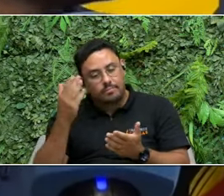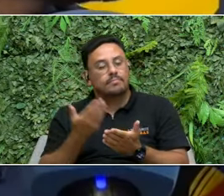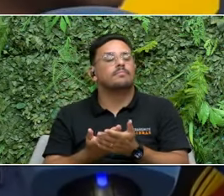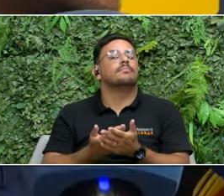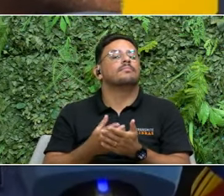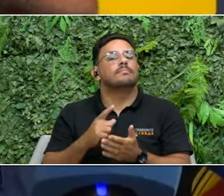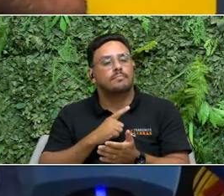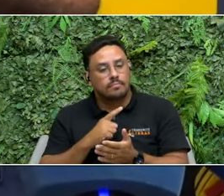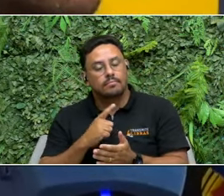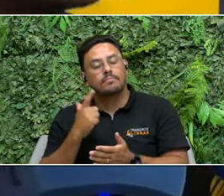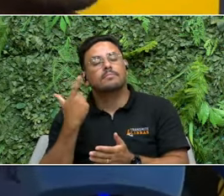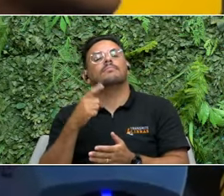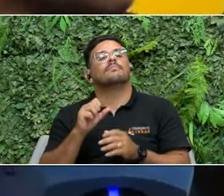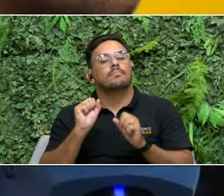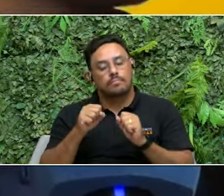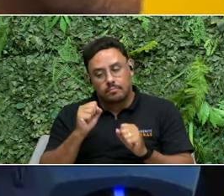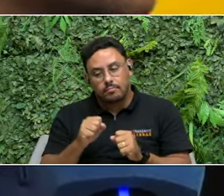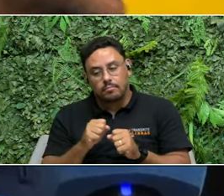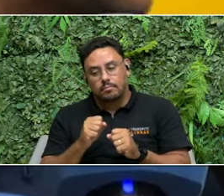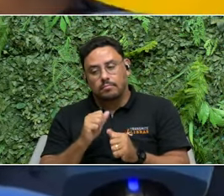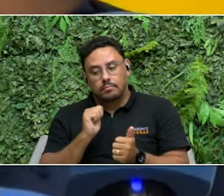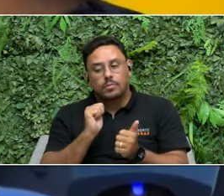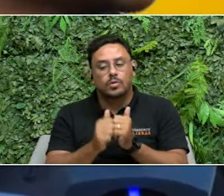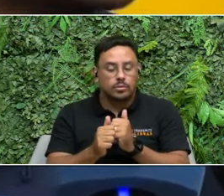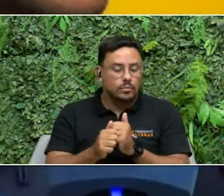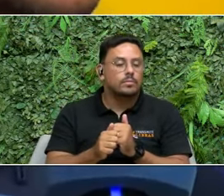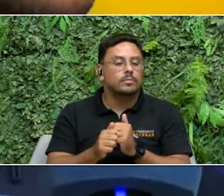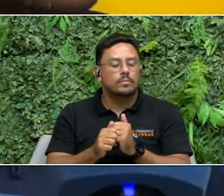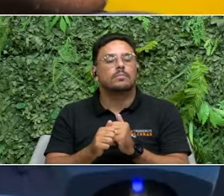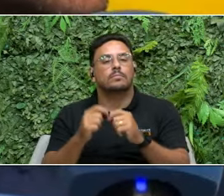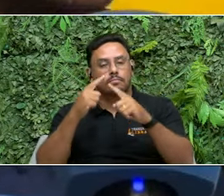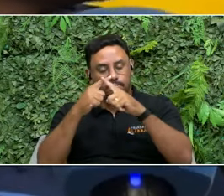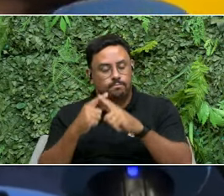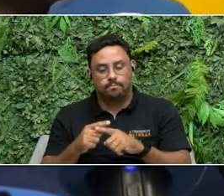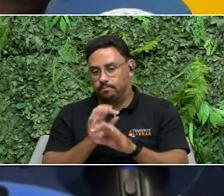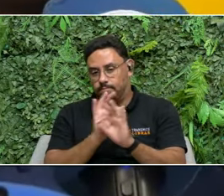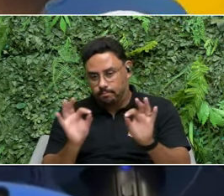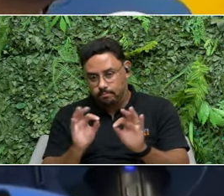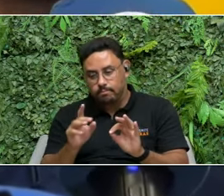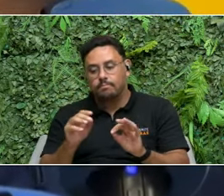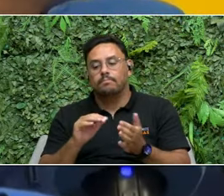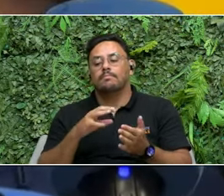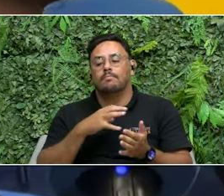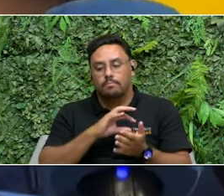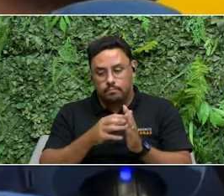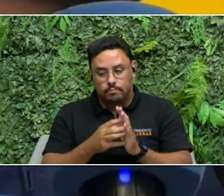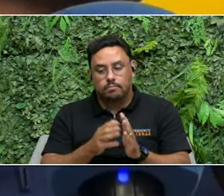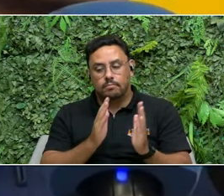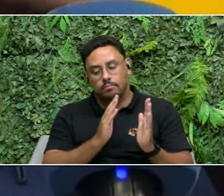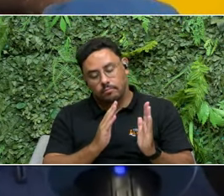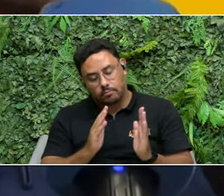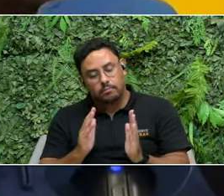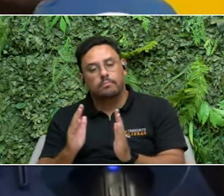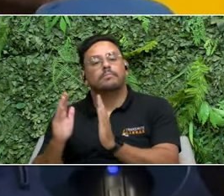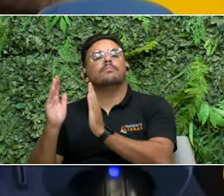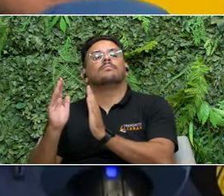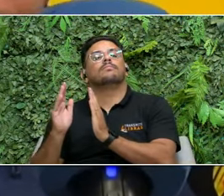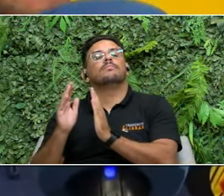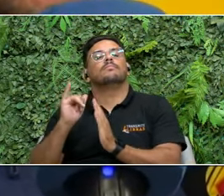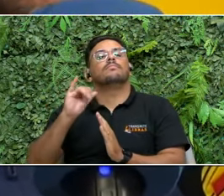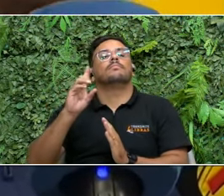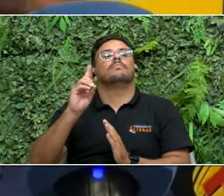clun posib la competencia no situo Uno